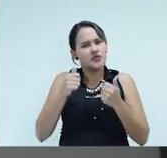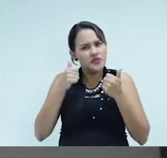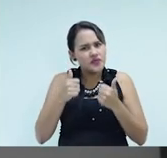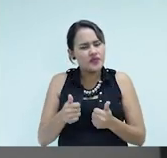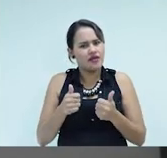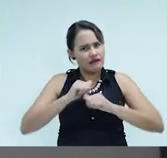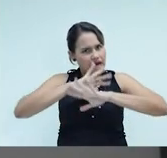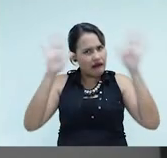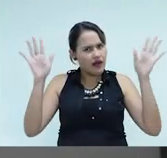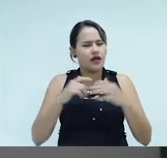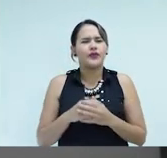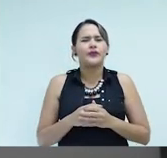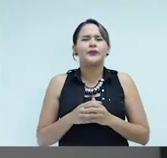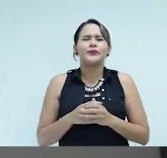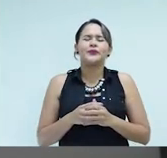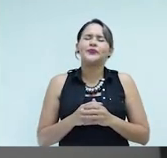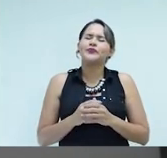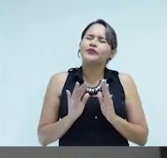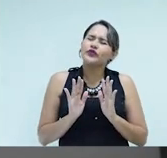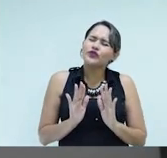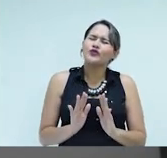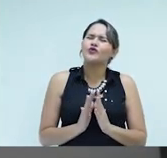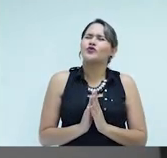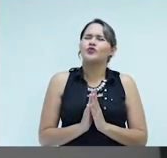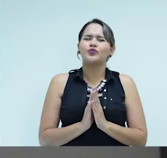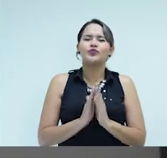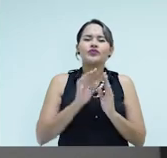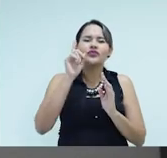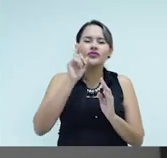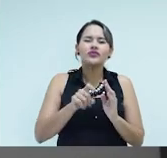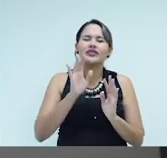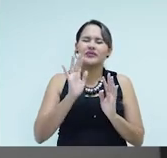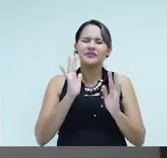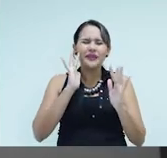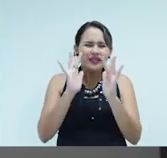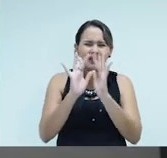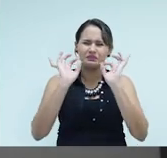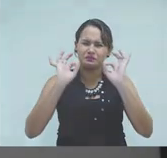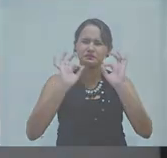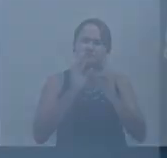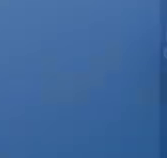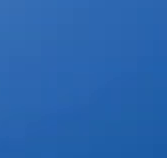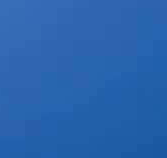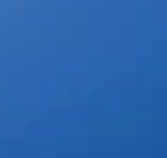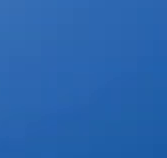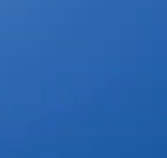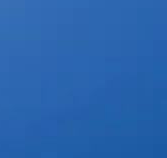espero con la ayuda de Dios estar en el 2018. Los quiero mucho. Gracias.